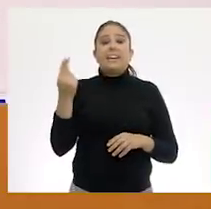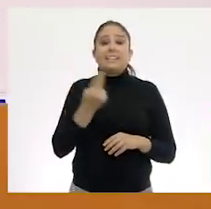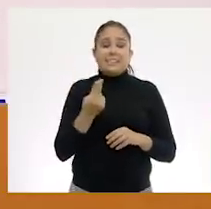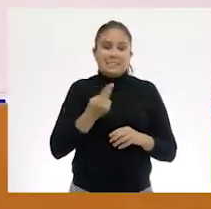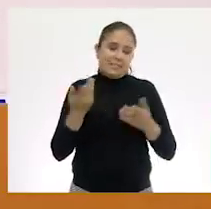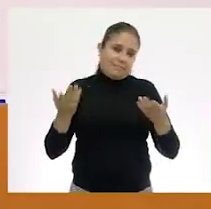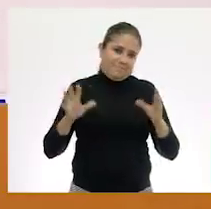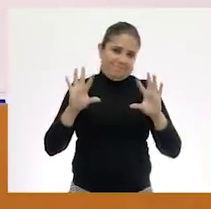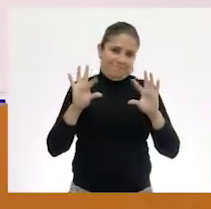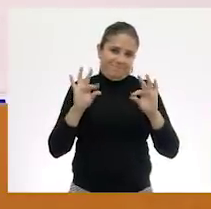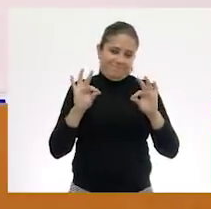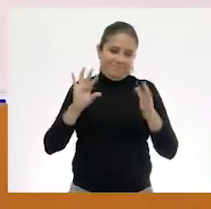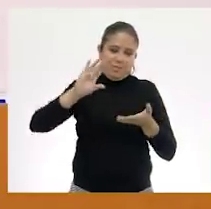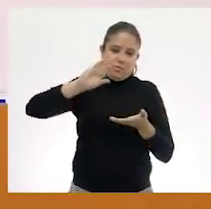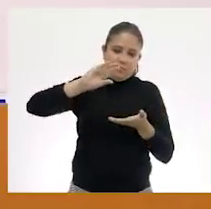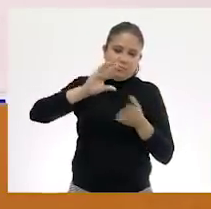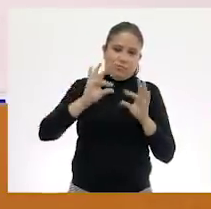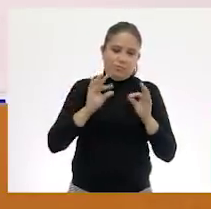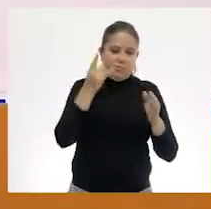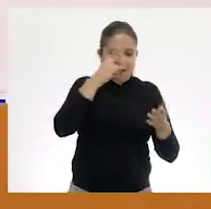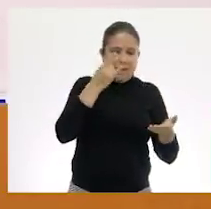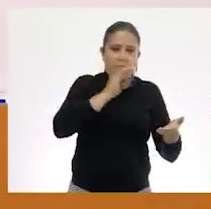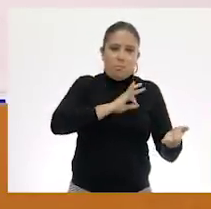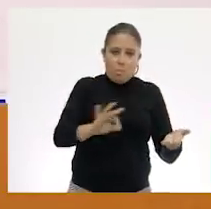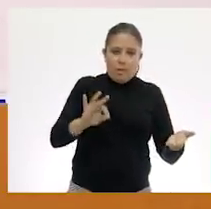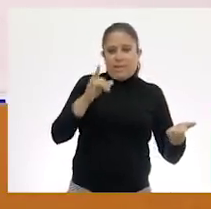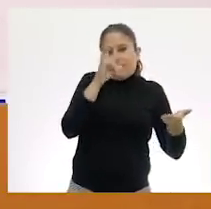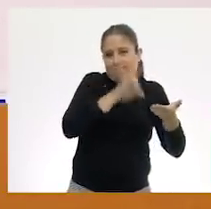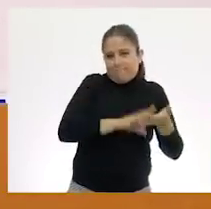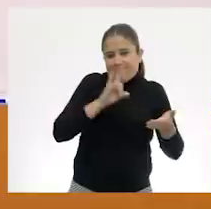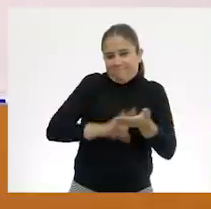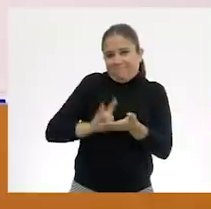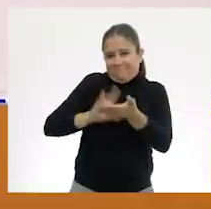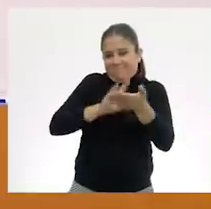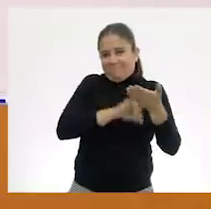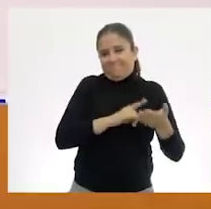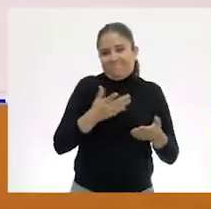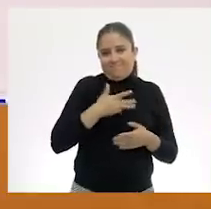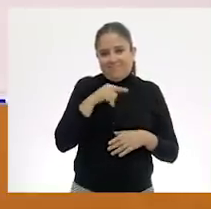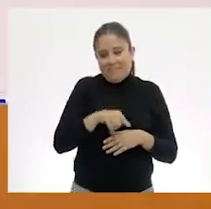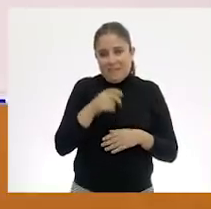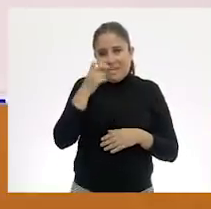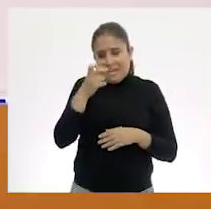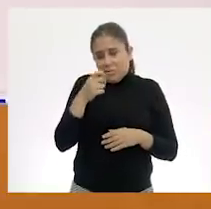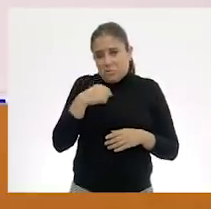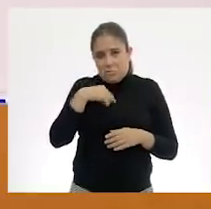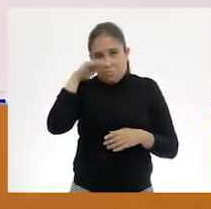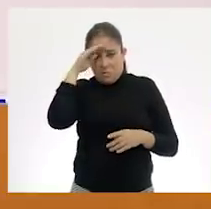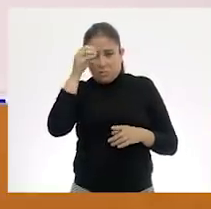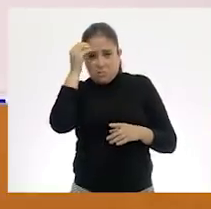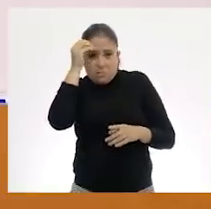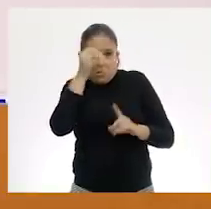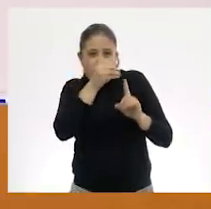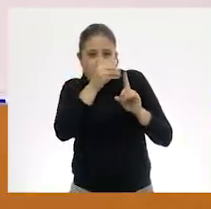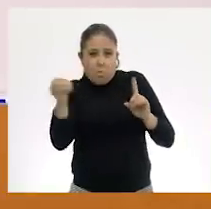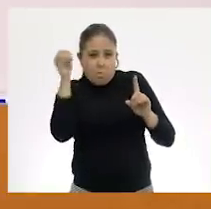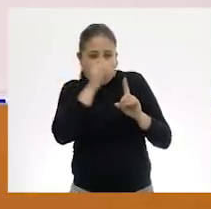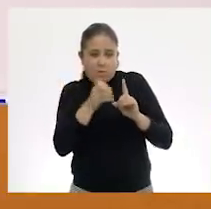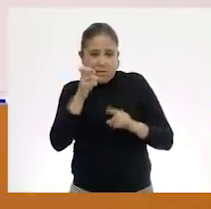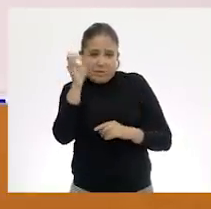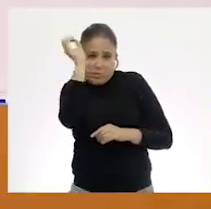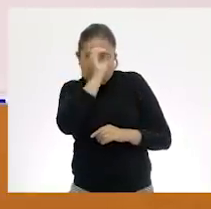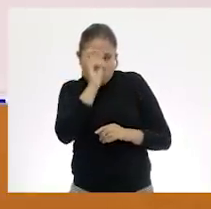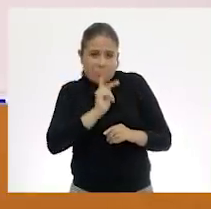necesitar? Pues pegamento para justamente poderlo pegar y tenerlo allí. Ese fue el orden que yo consideré, pero en